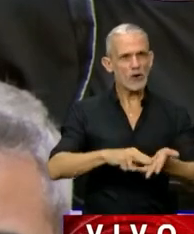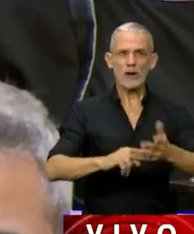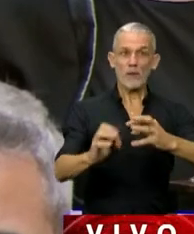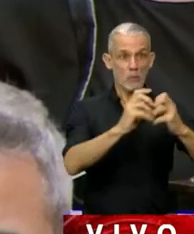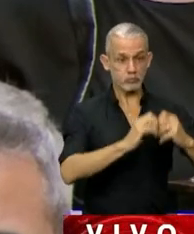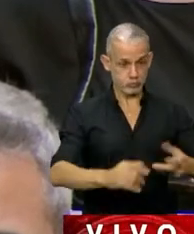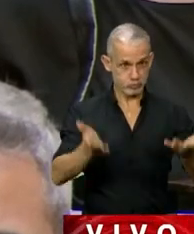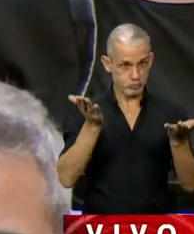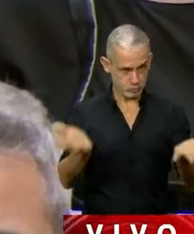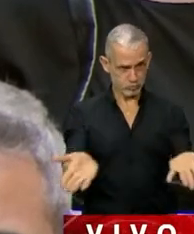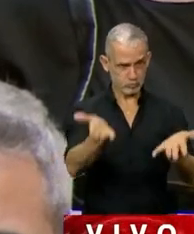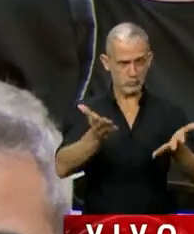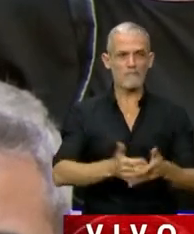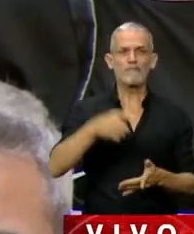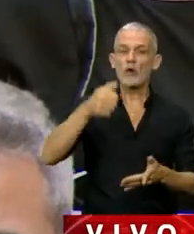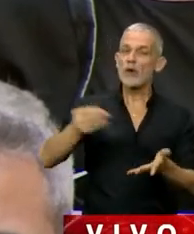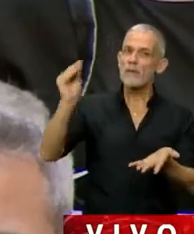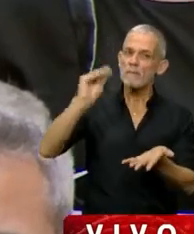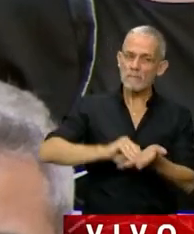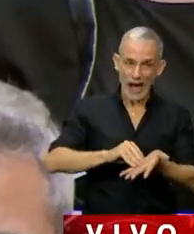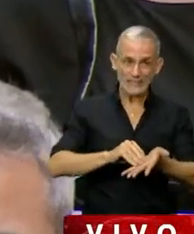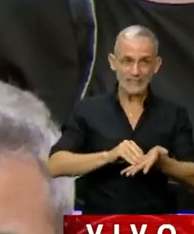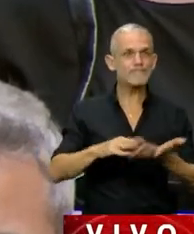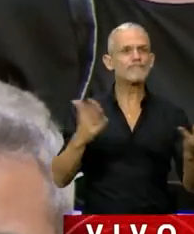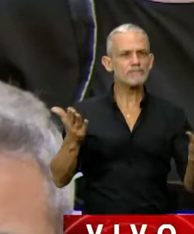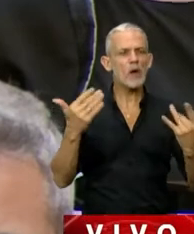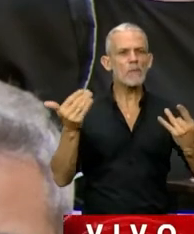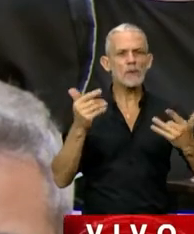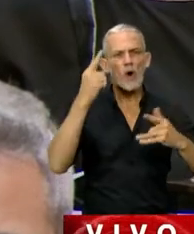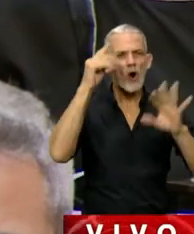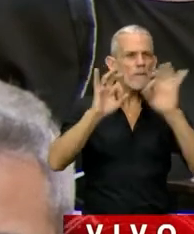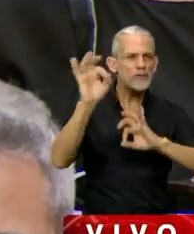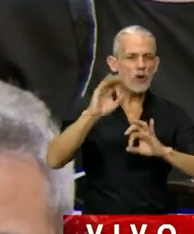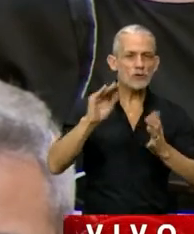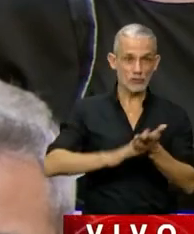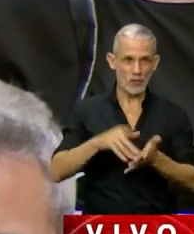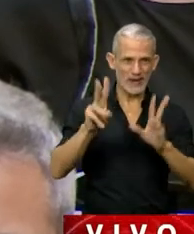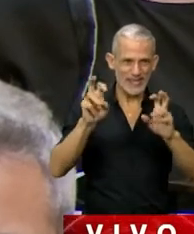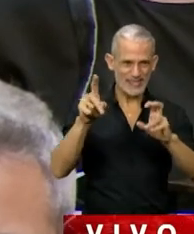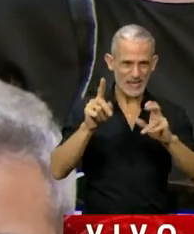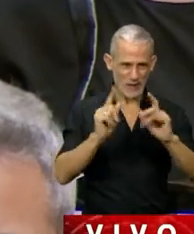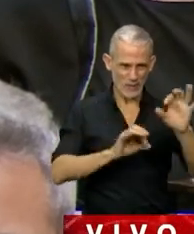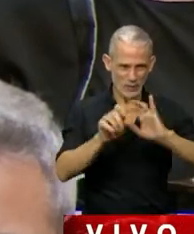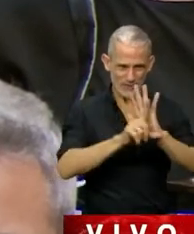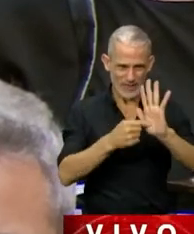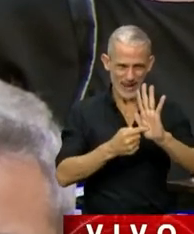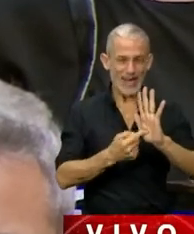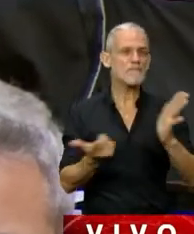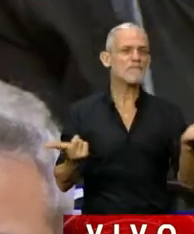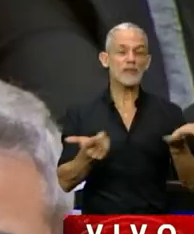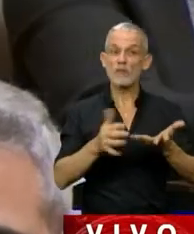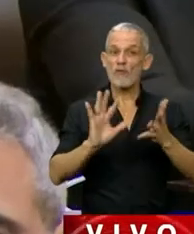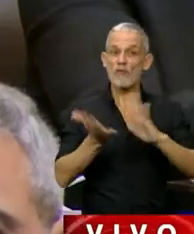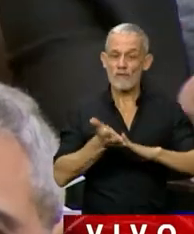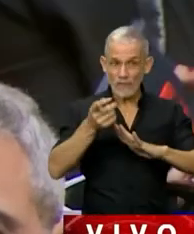Y hoy tenemos nuevamente la oportunidad de poder opinar respecto del mismo y poner de una